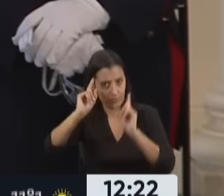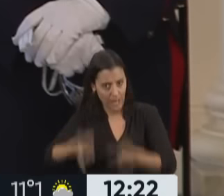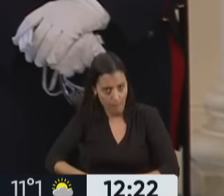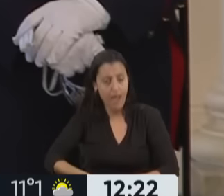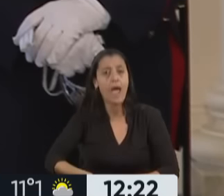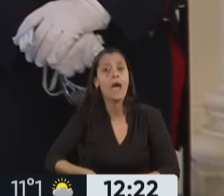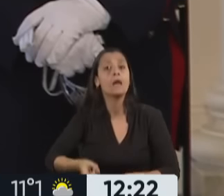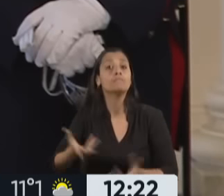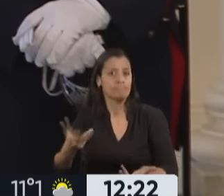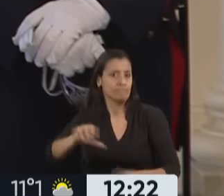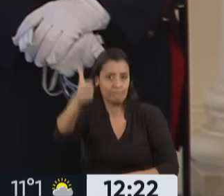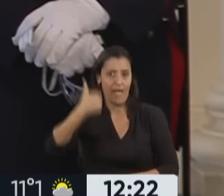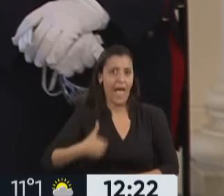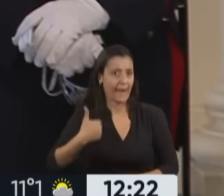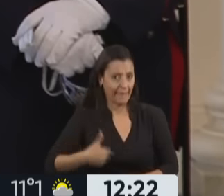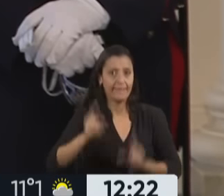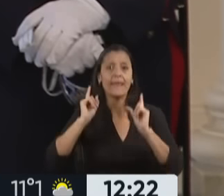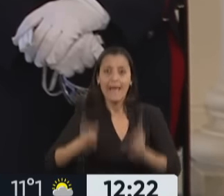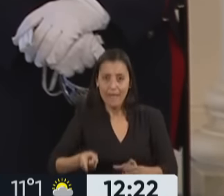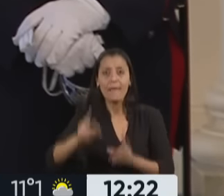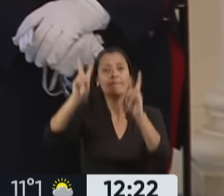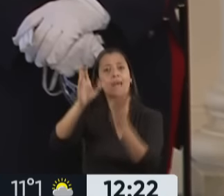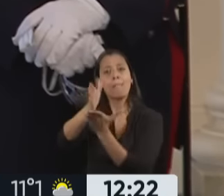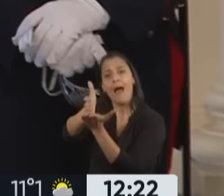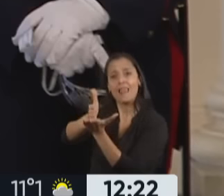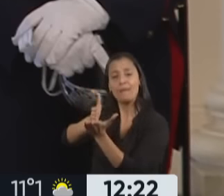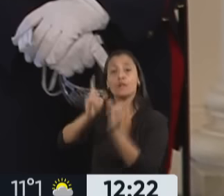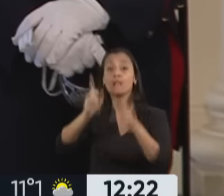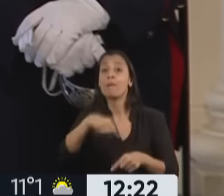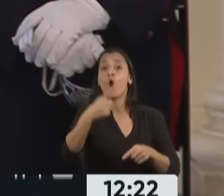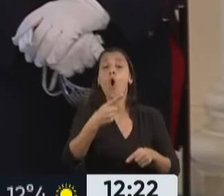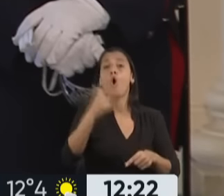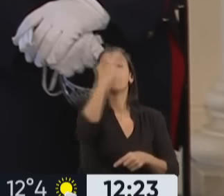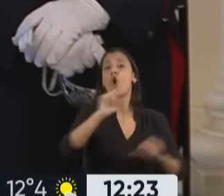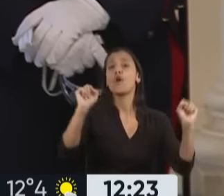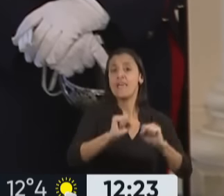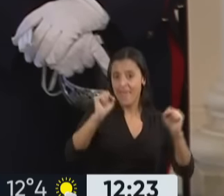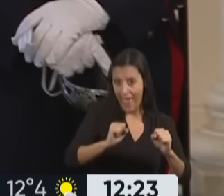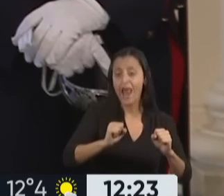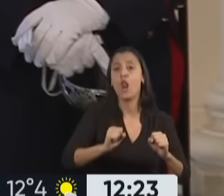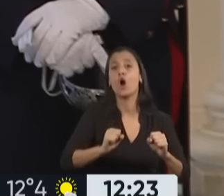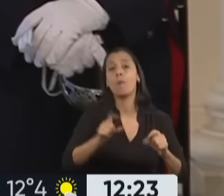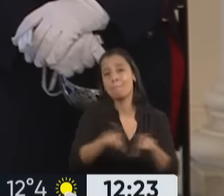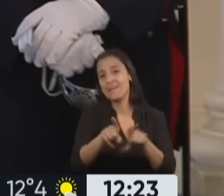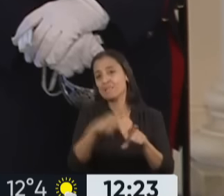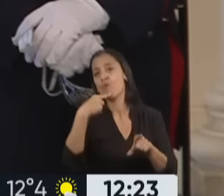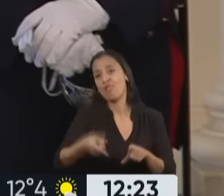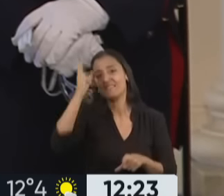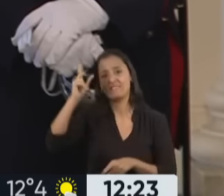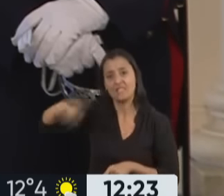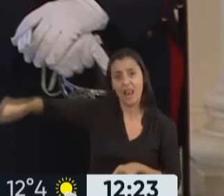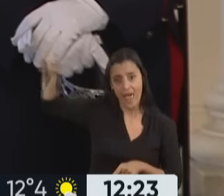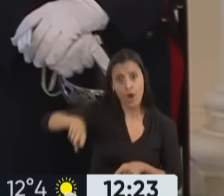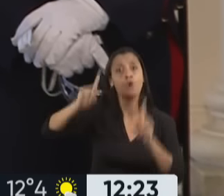que ganó Argentina. Y el último, el de hielos continentales o campo de hielo, como le llaman los chilenos,